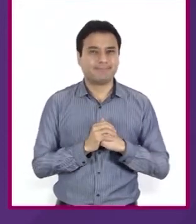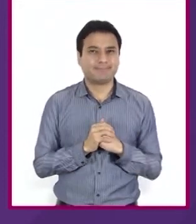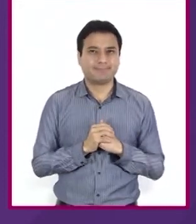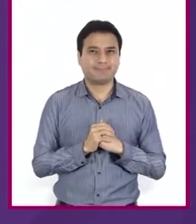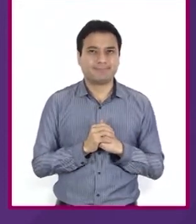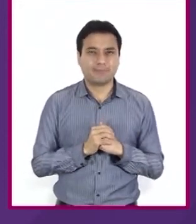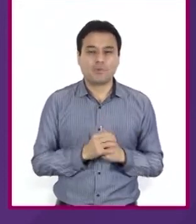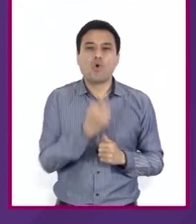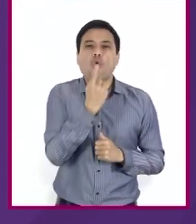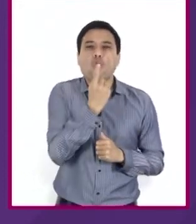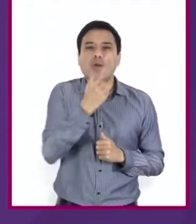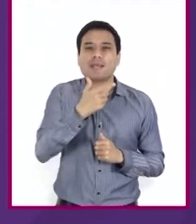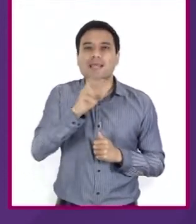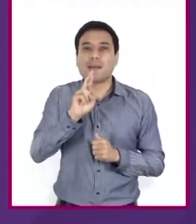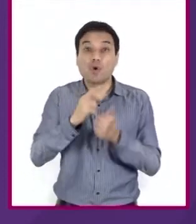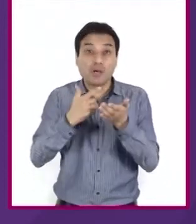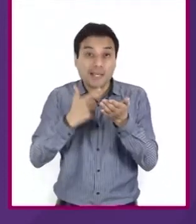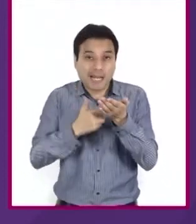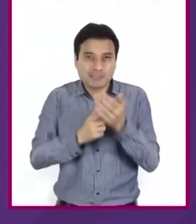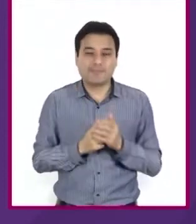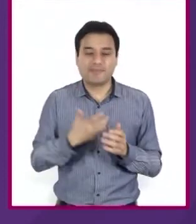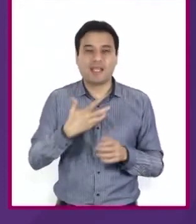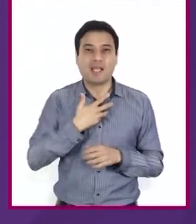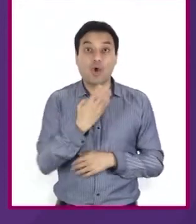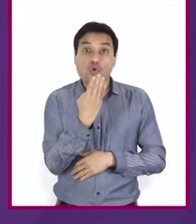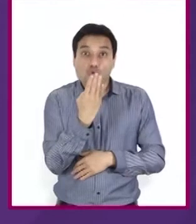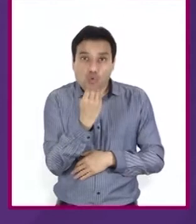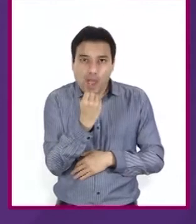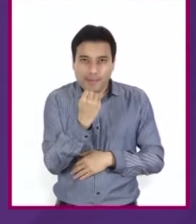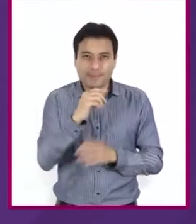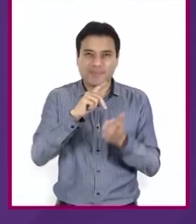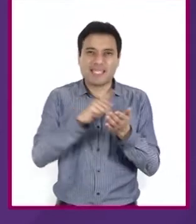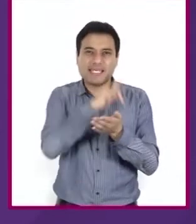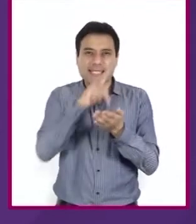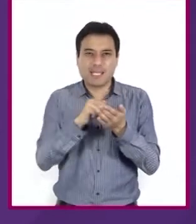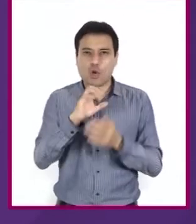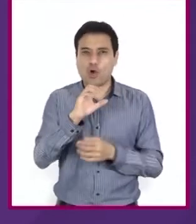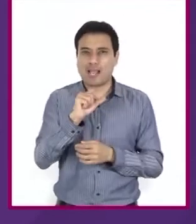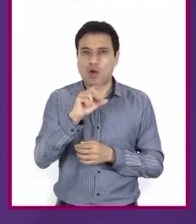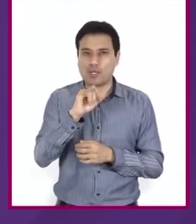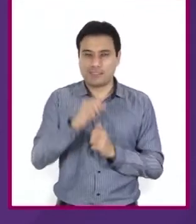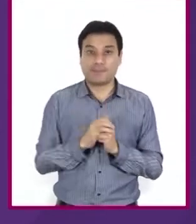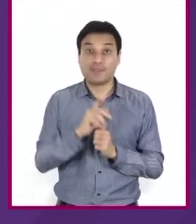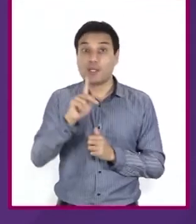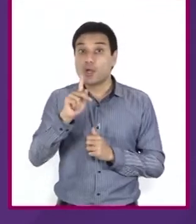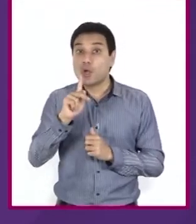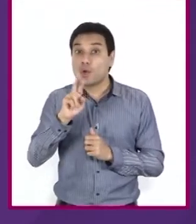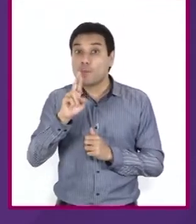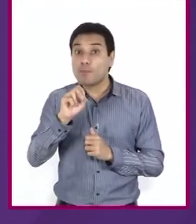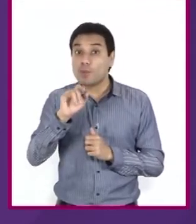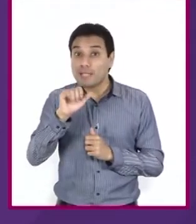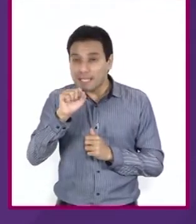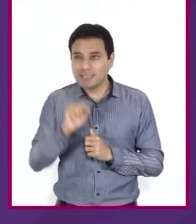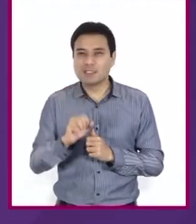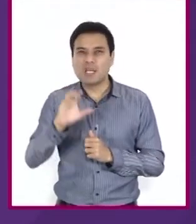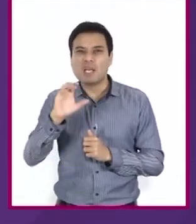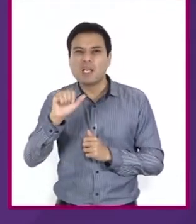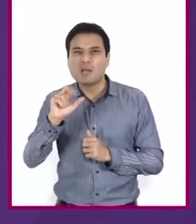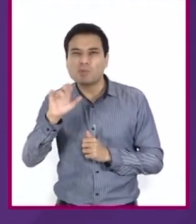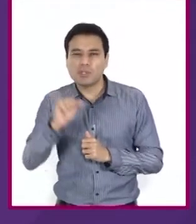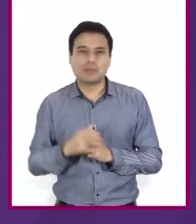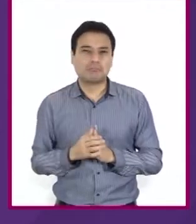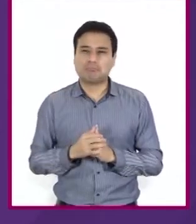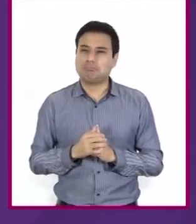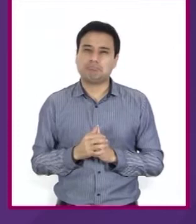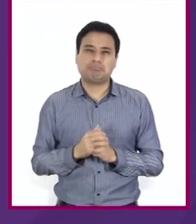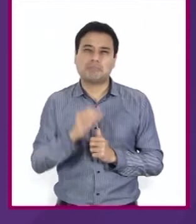Un gramo de grasa contiene 9 kilocalorías, mientras que las proteínas y carbohidratos solo contienen